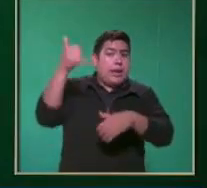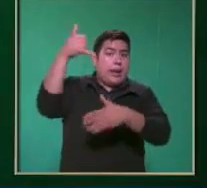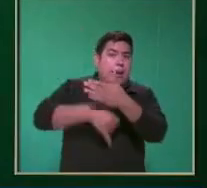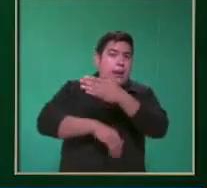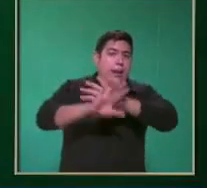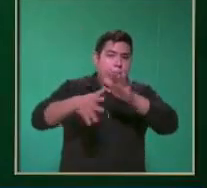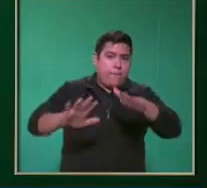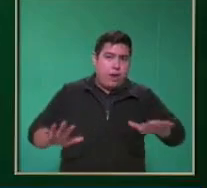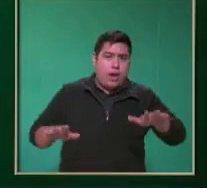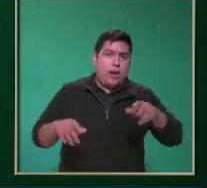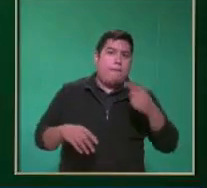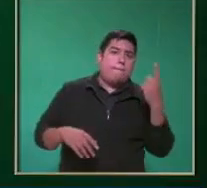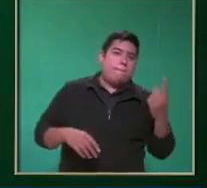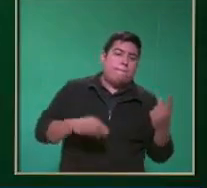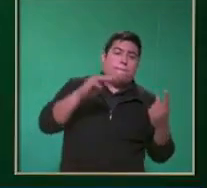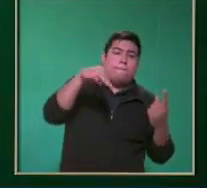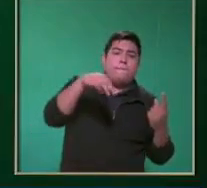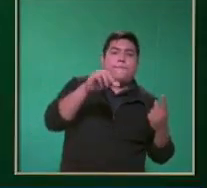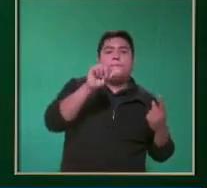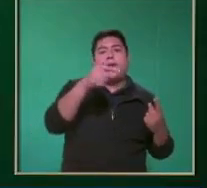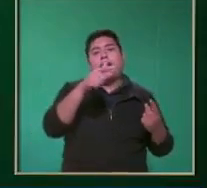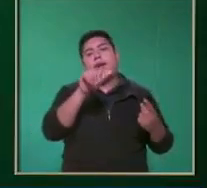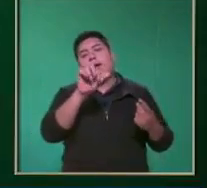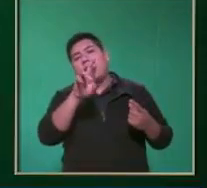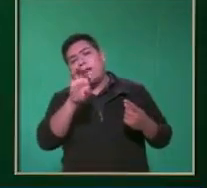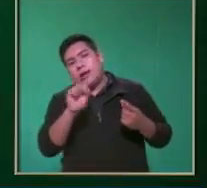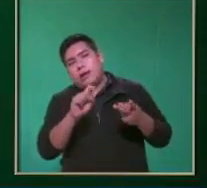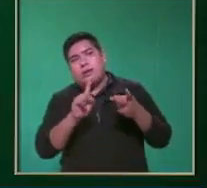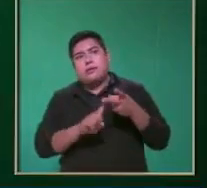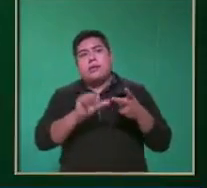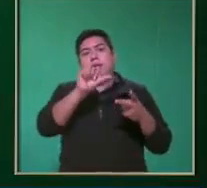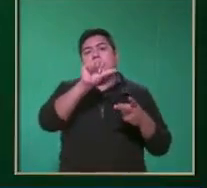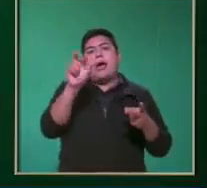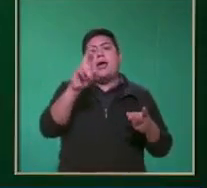de coral. Lo veíamos en el video que pasamos antes